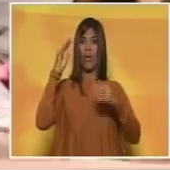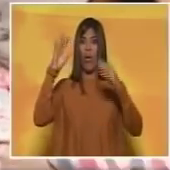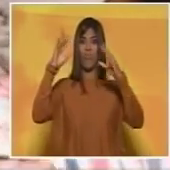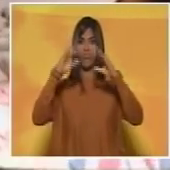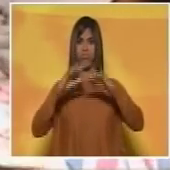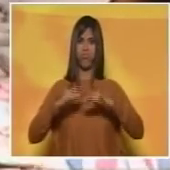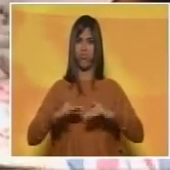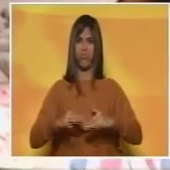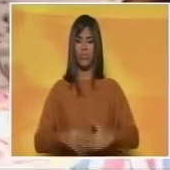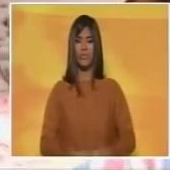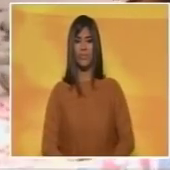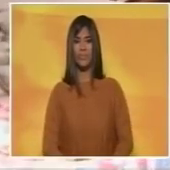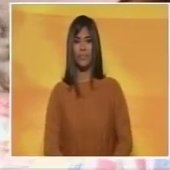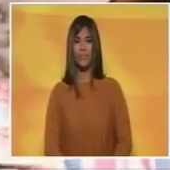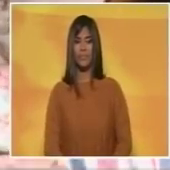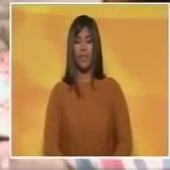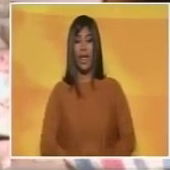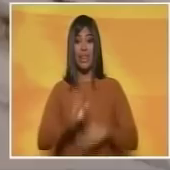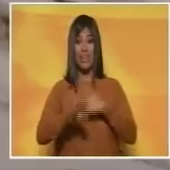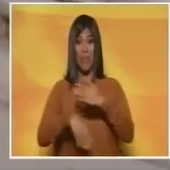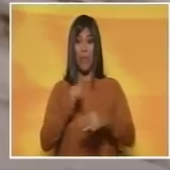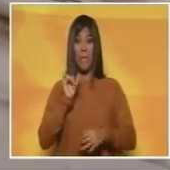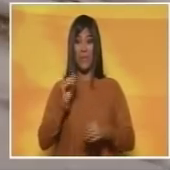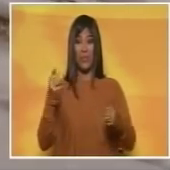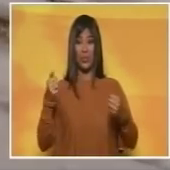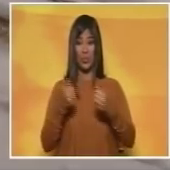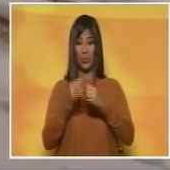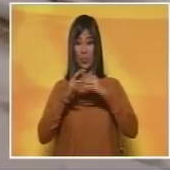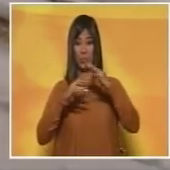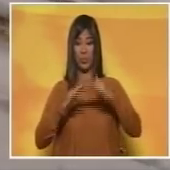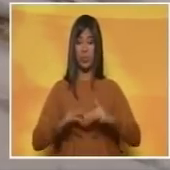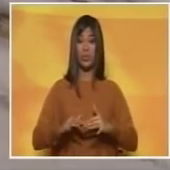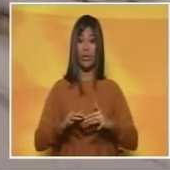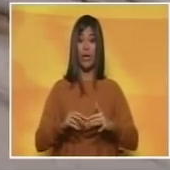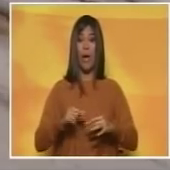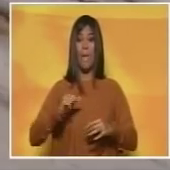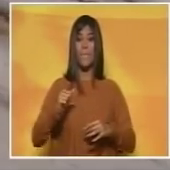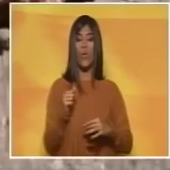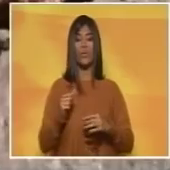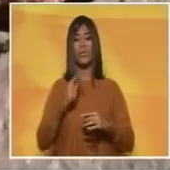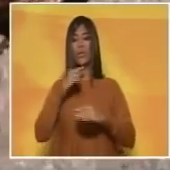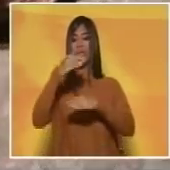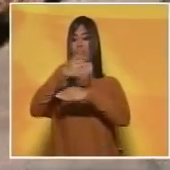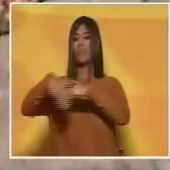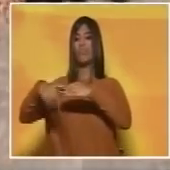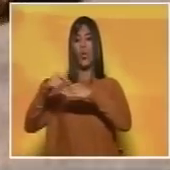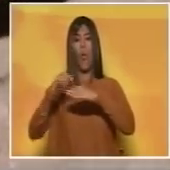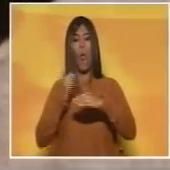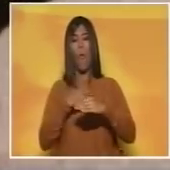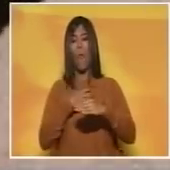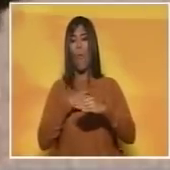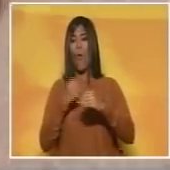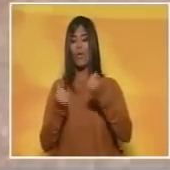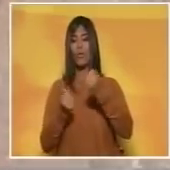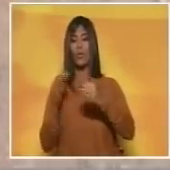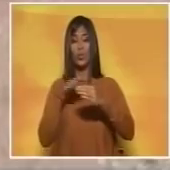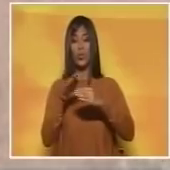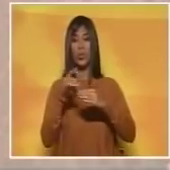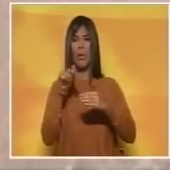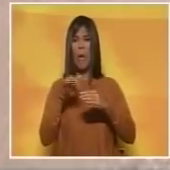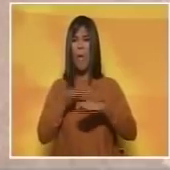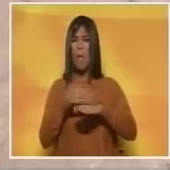se fuera a desplomar. Después del accidente, la policía restringió el paso de automóviles y peatones. La causa está en investigación